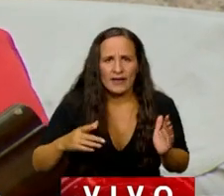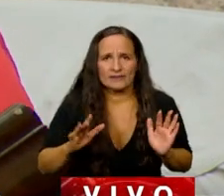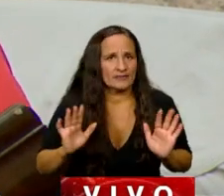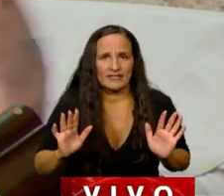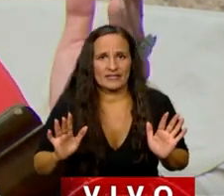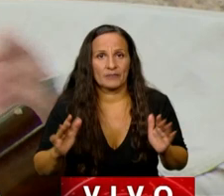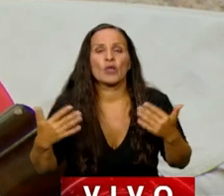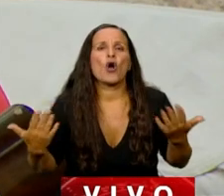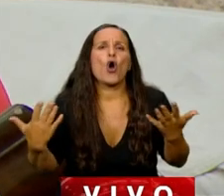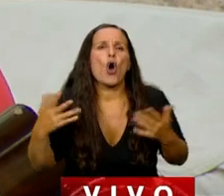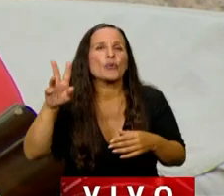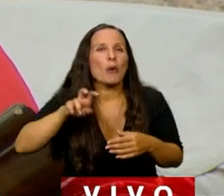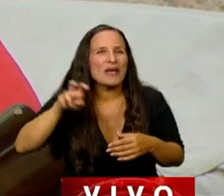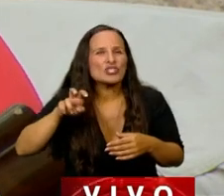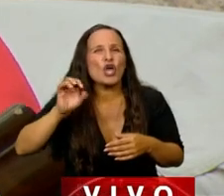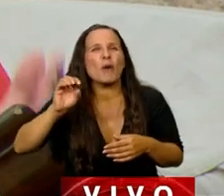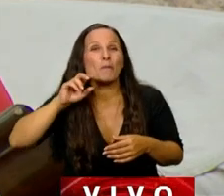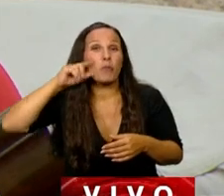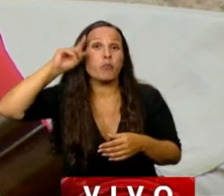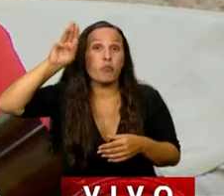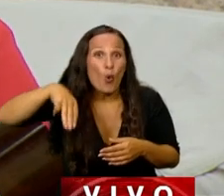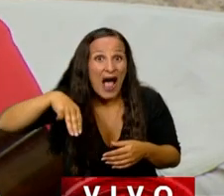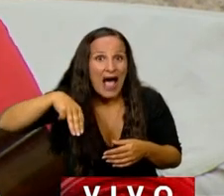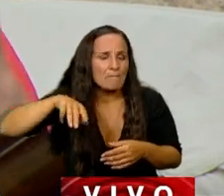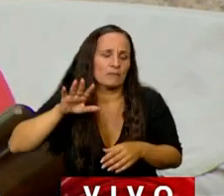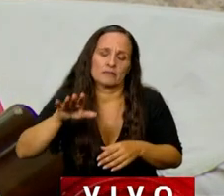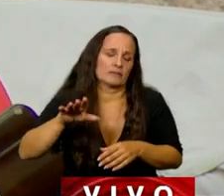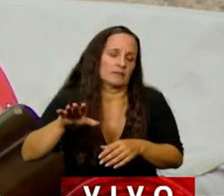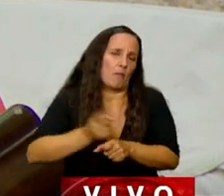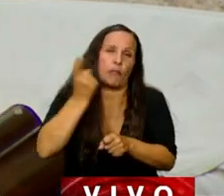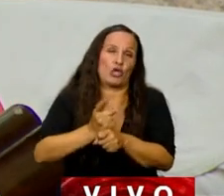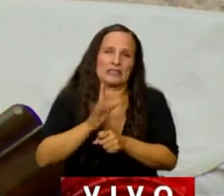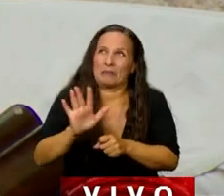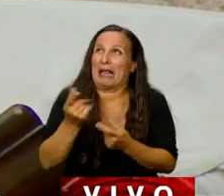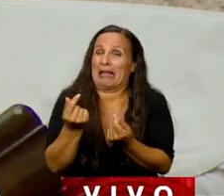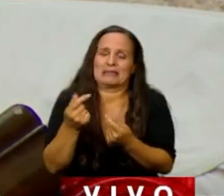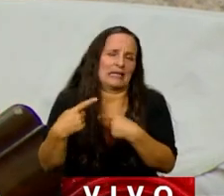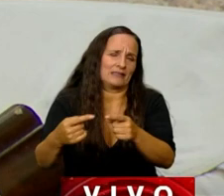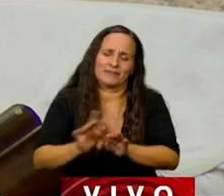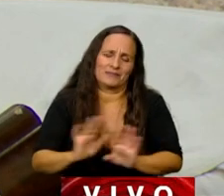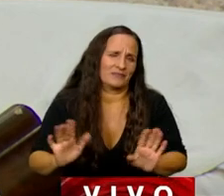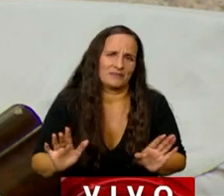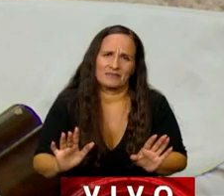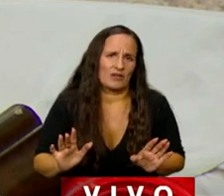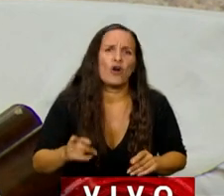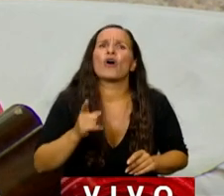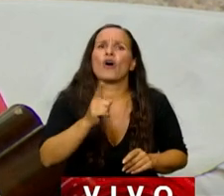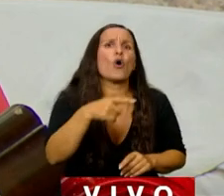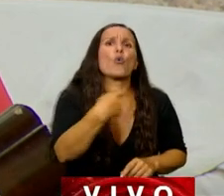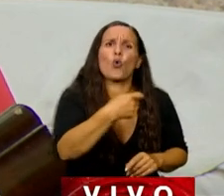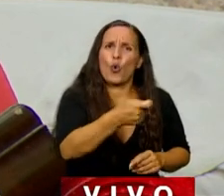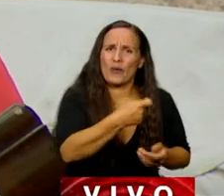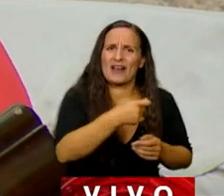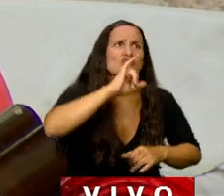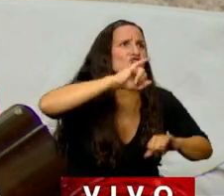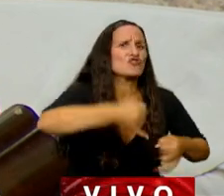supuesto que lo de la PUAM es insostenible. Defendemos el derecho a la jubilación como la conquista del salario